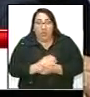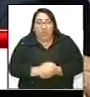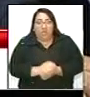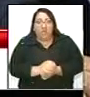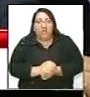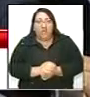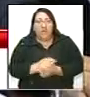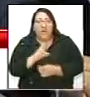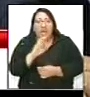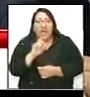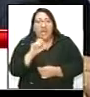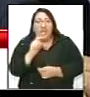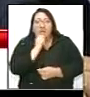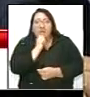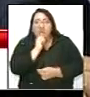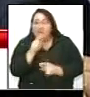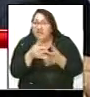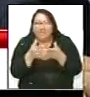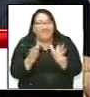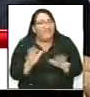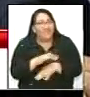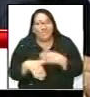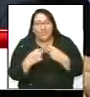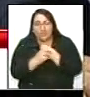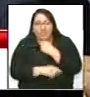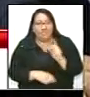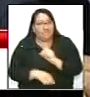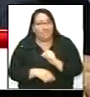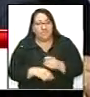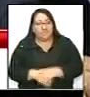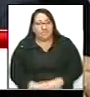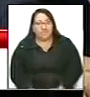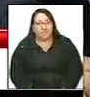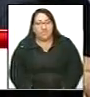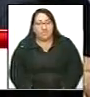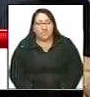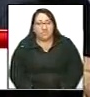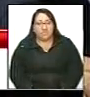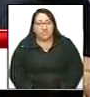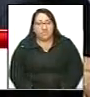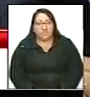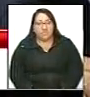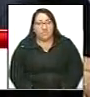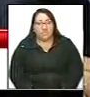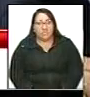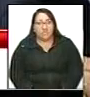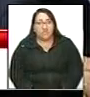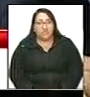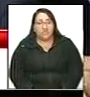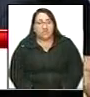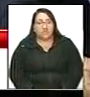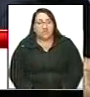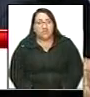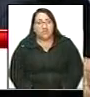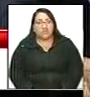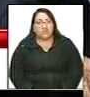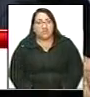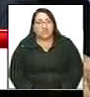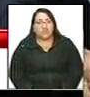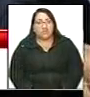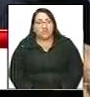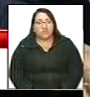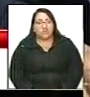se preserva la reserva, no es que se abre para todo el país, se preserva la reserva, sino se abre con un